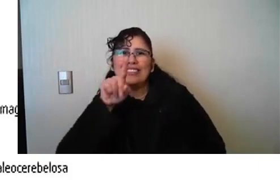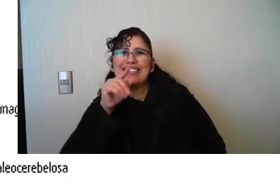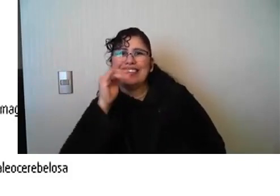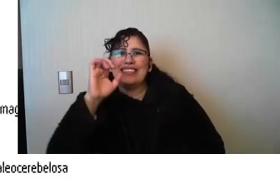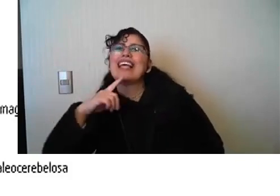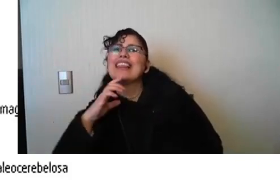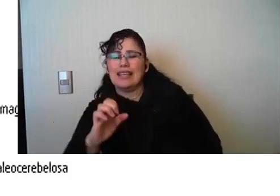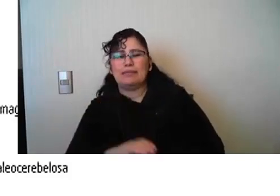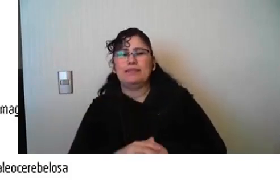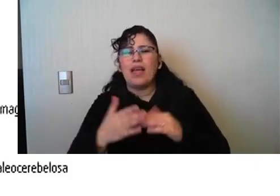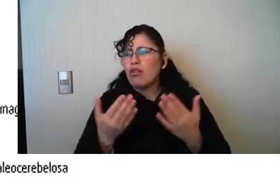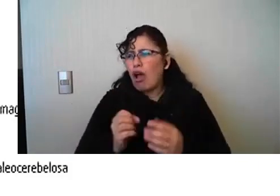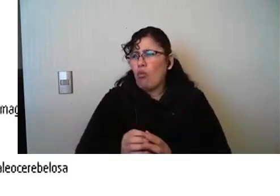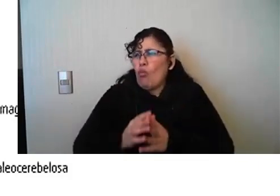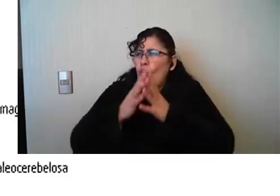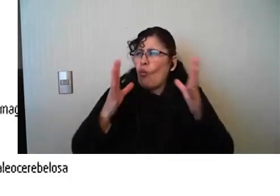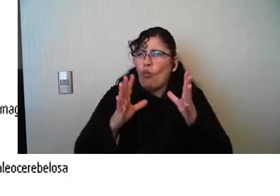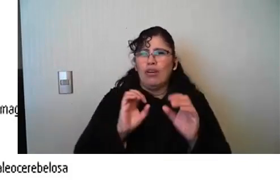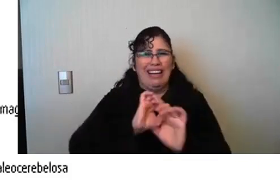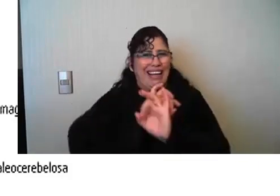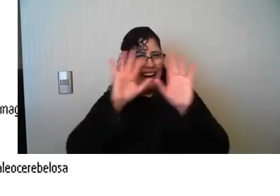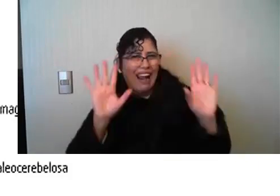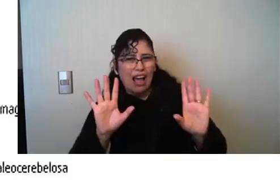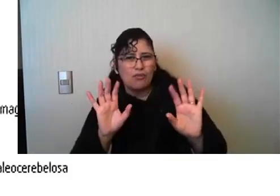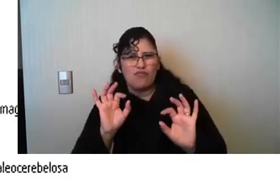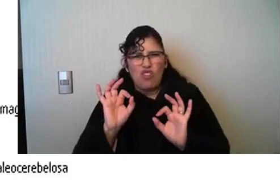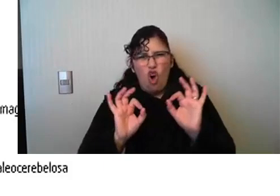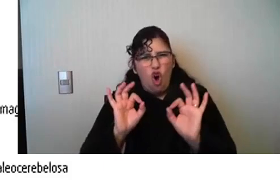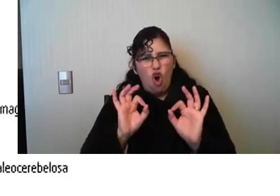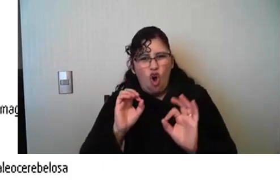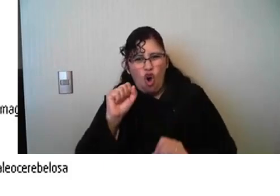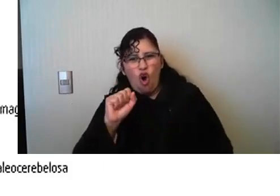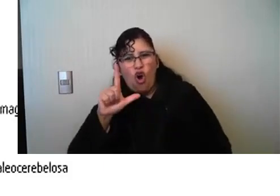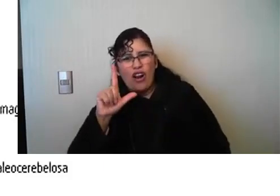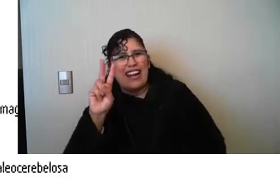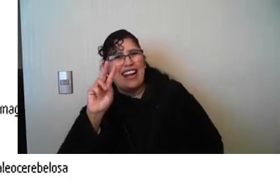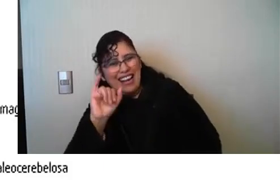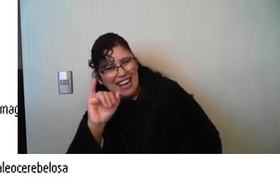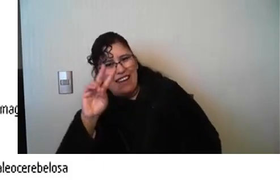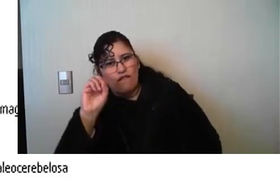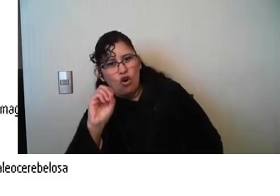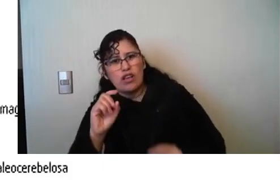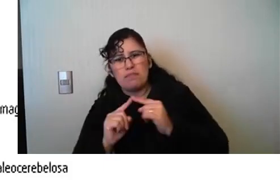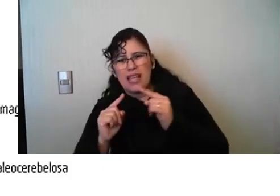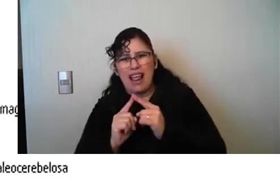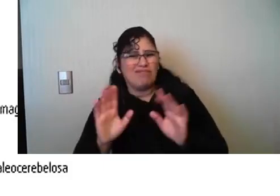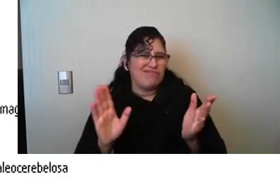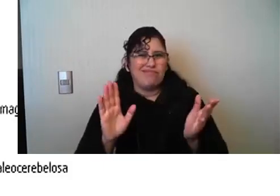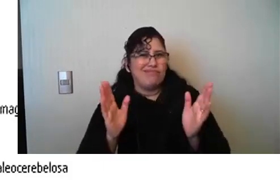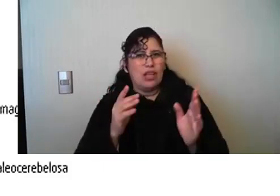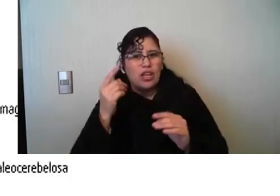No hay mucha claridad sobre el tracto olivoespinal, pero sí la destrucción de esta vía produce alteración de los